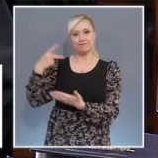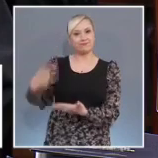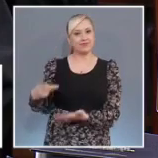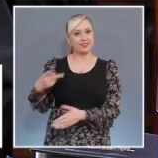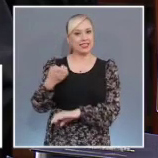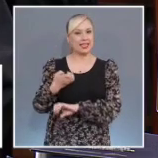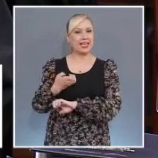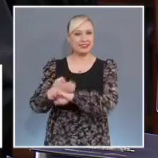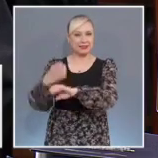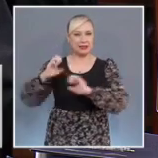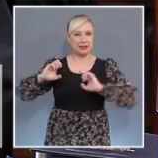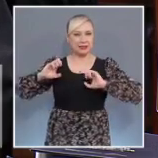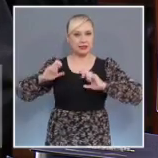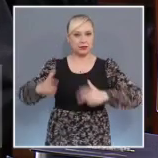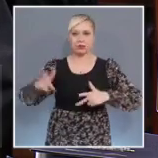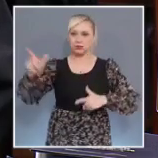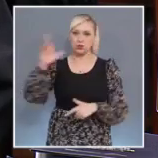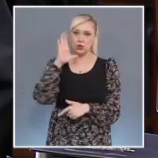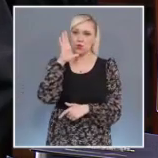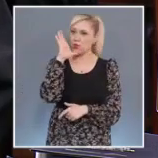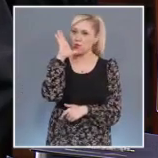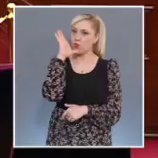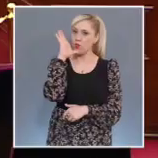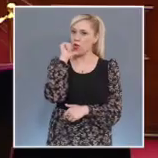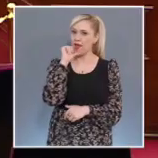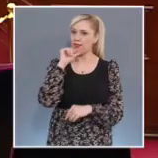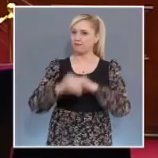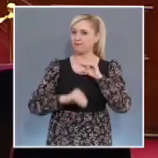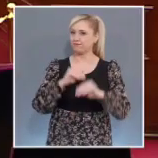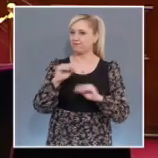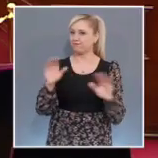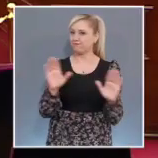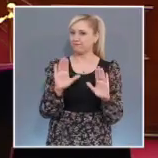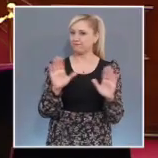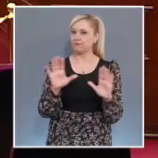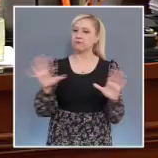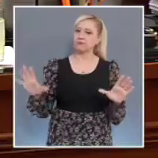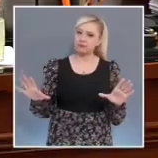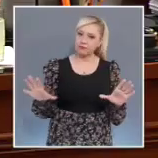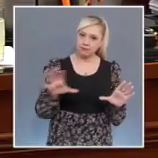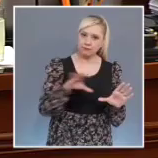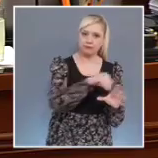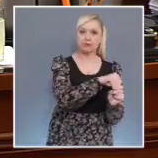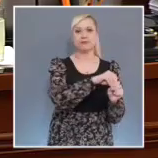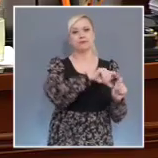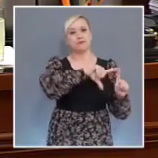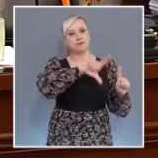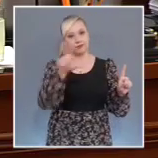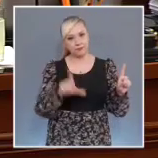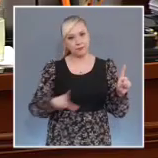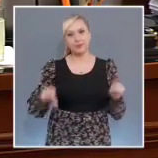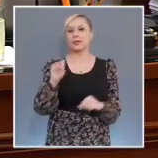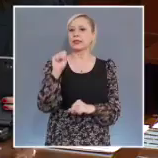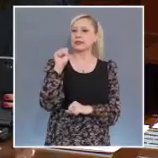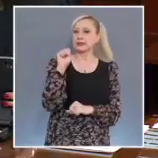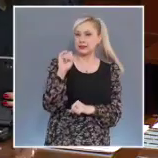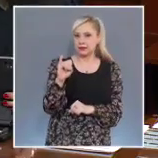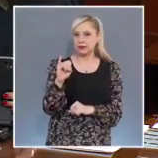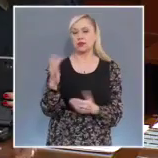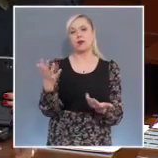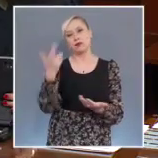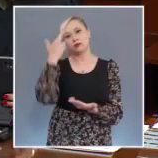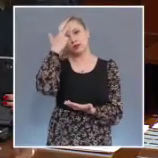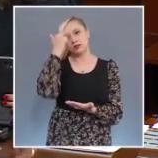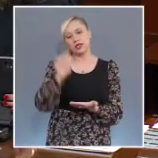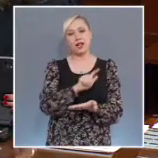información archivística, en vez de concentrarla. Al resolver diversas acciones de inconstitucionalidad contra la Ley de Archivos de